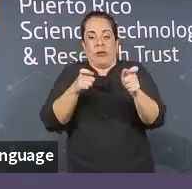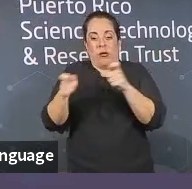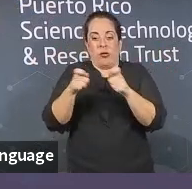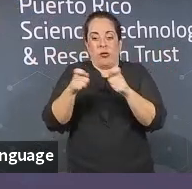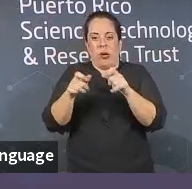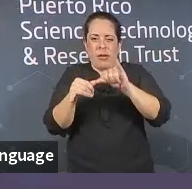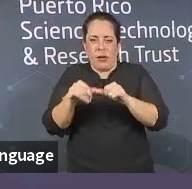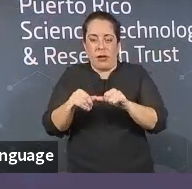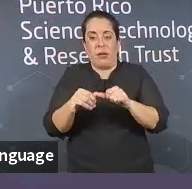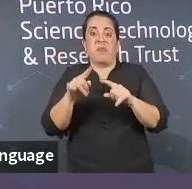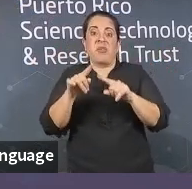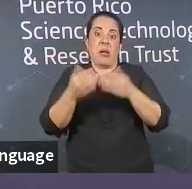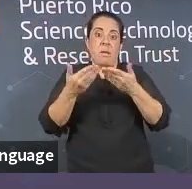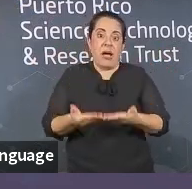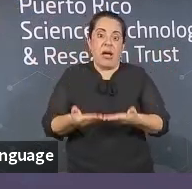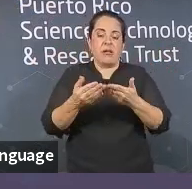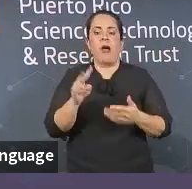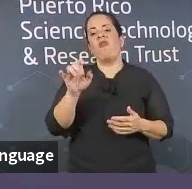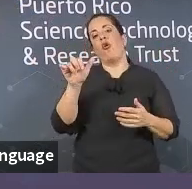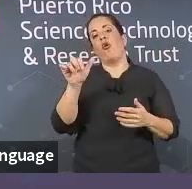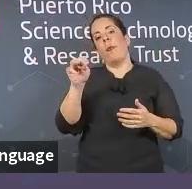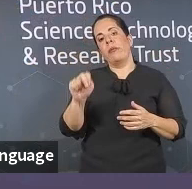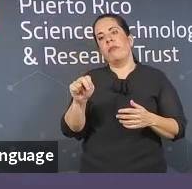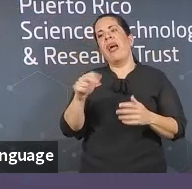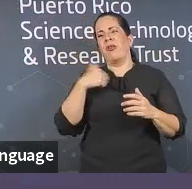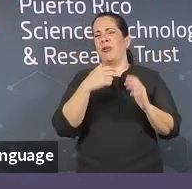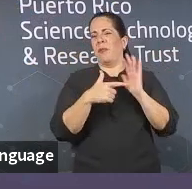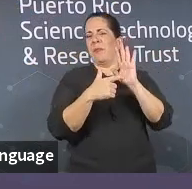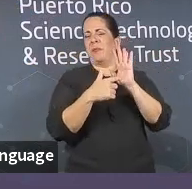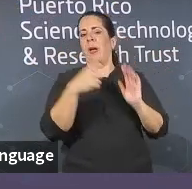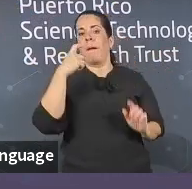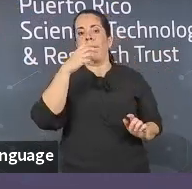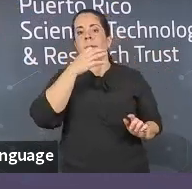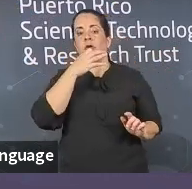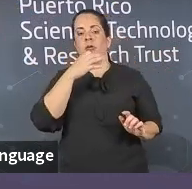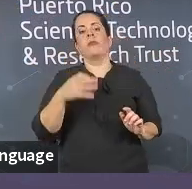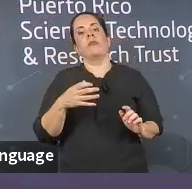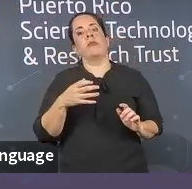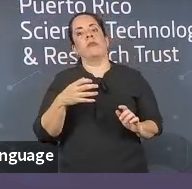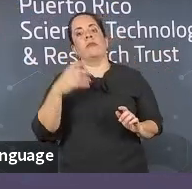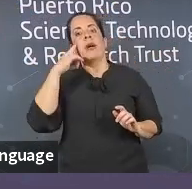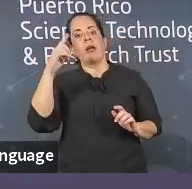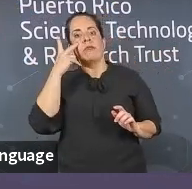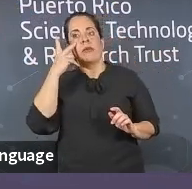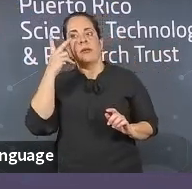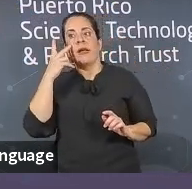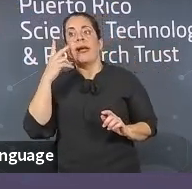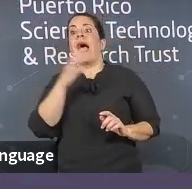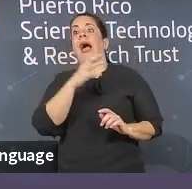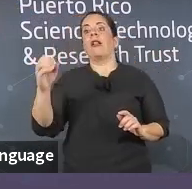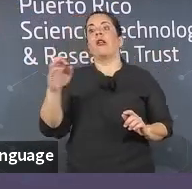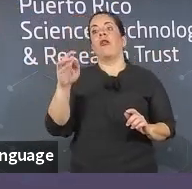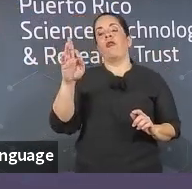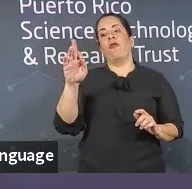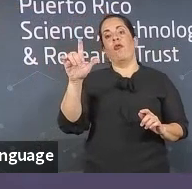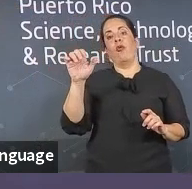por peso, se puede hacer por volumen. Vamos a hacer un par de demostraciones durante nuestro día de campo y finalmente por flujo.